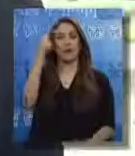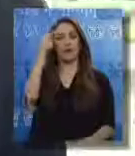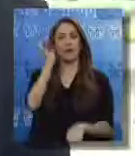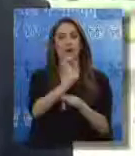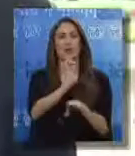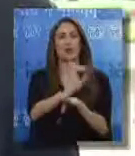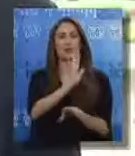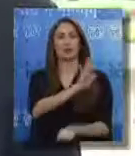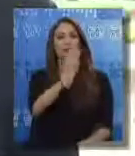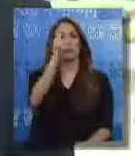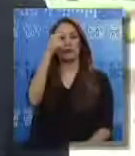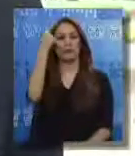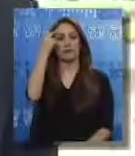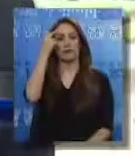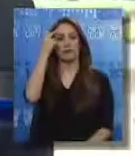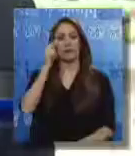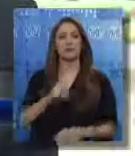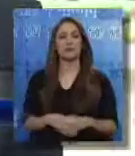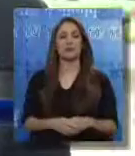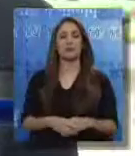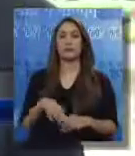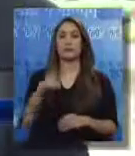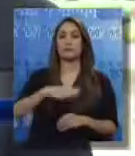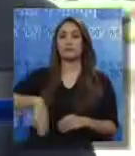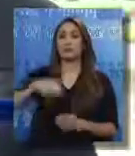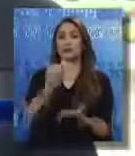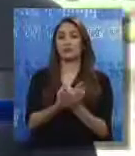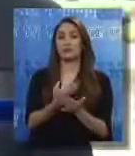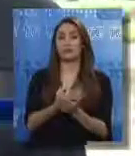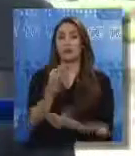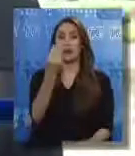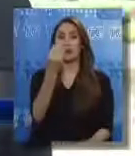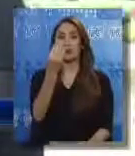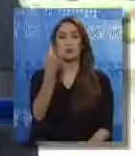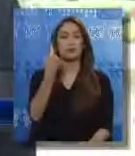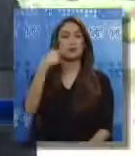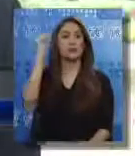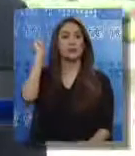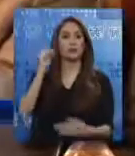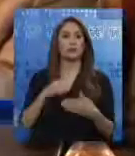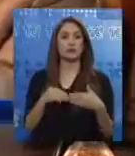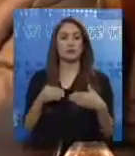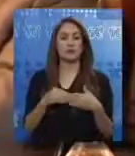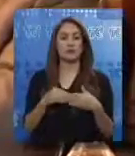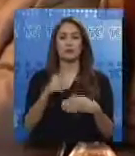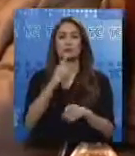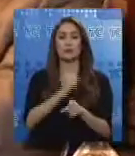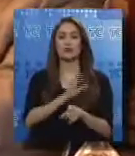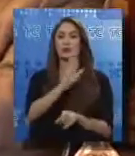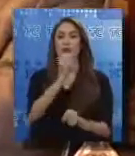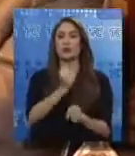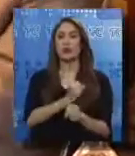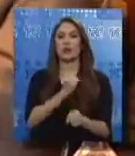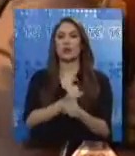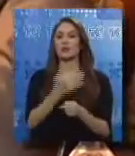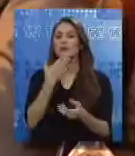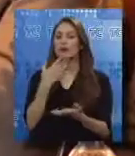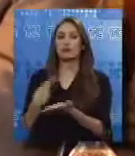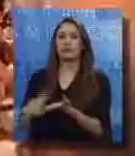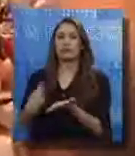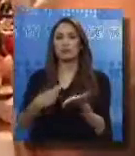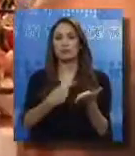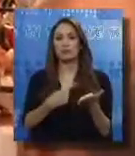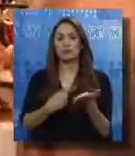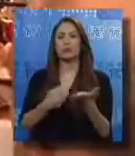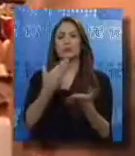ecuatoriano. En su sector y en su área factura 14 billones de dólares. Mediante mesas de trabajo se canalizarán las